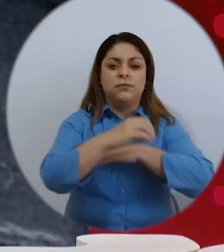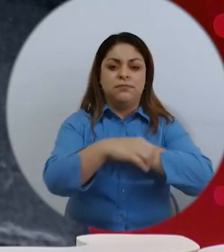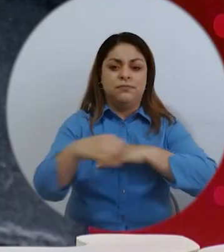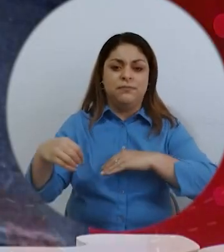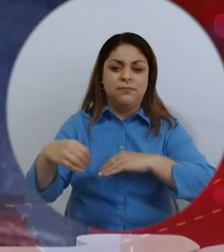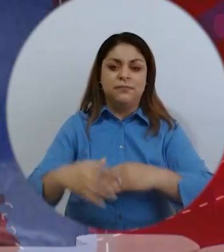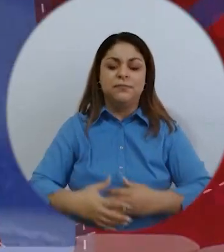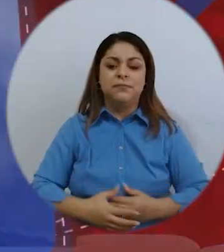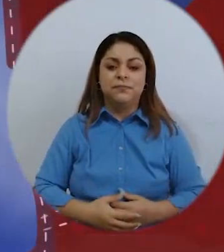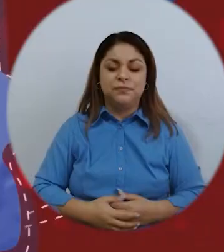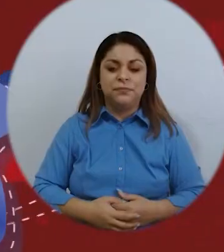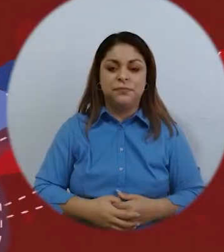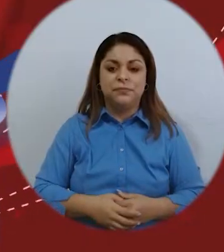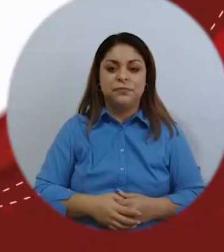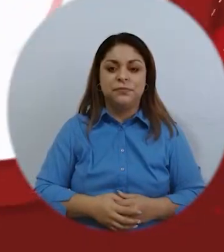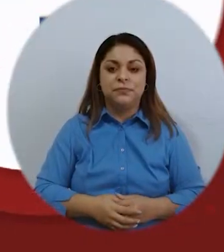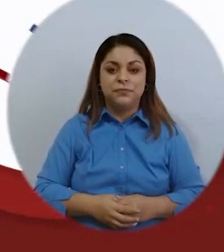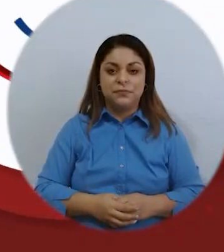recurso marino.